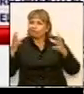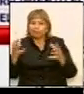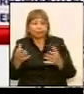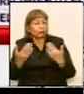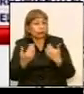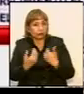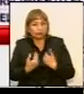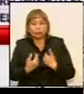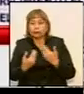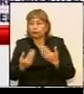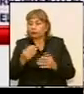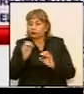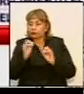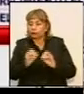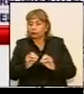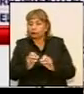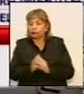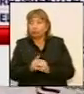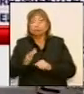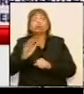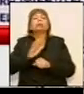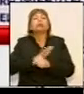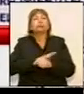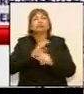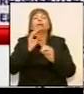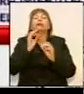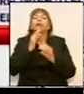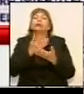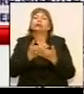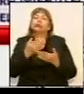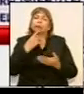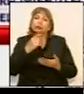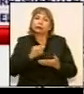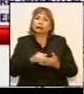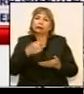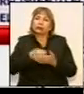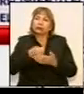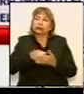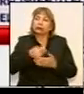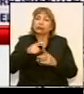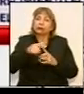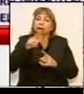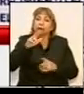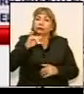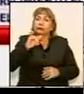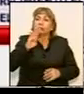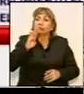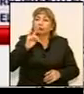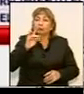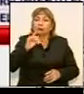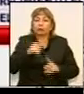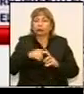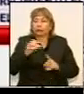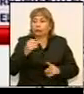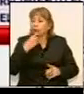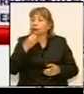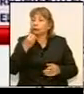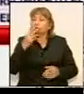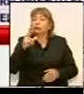pongamos a los mineros en una posición sumamente ventajosa cuando hablamos de tributos. Siguiente, por favor.